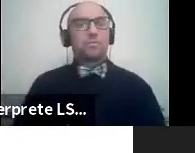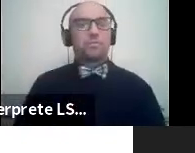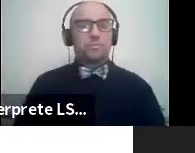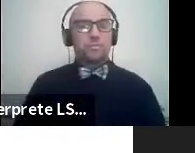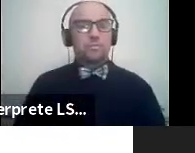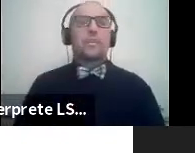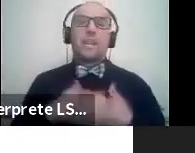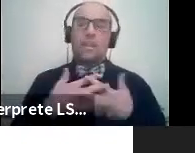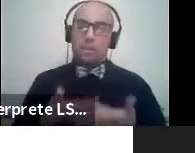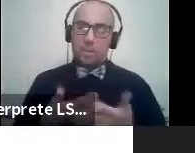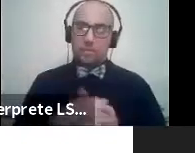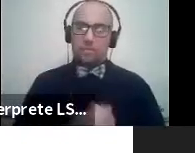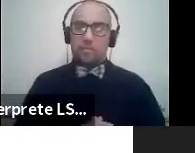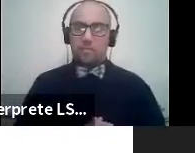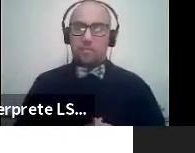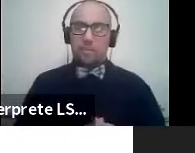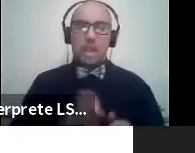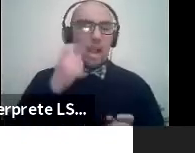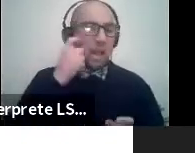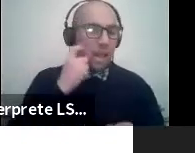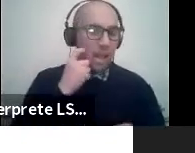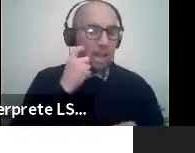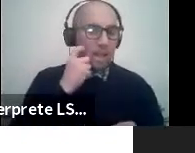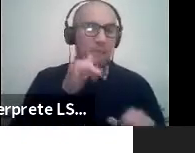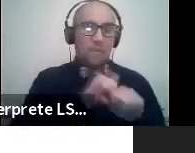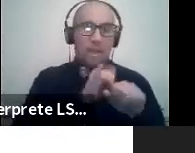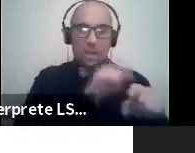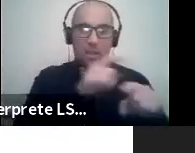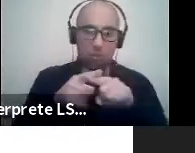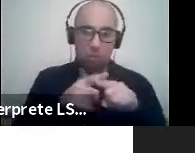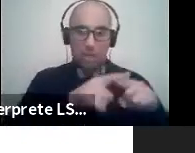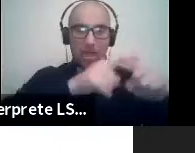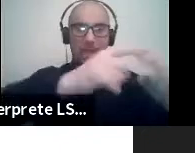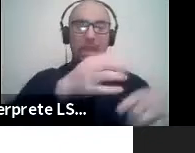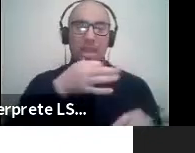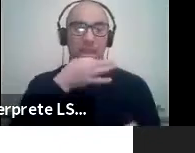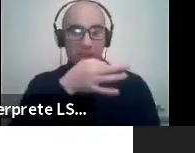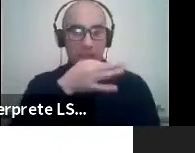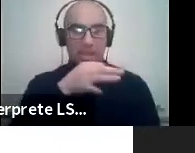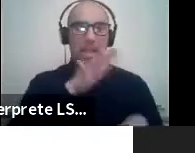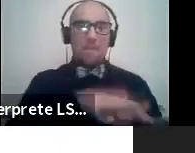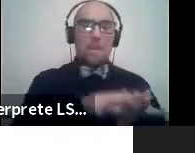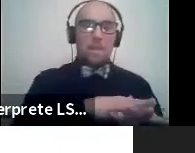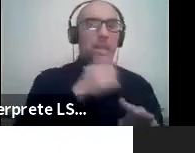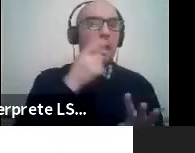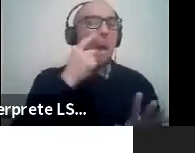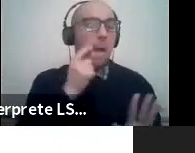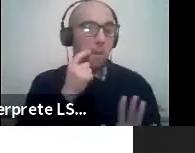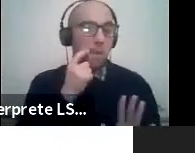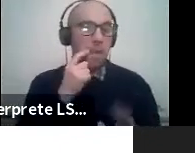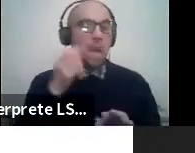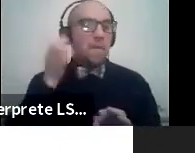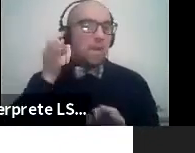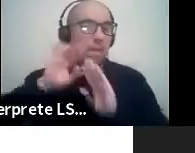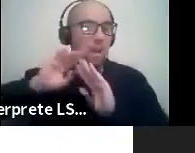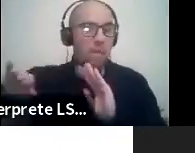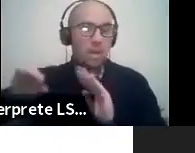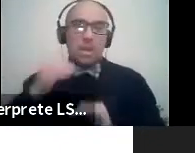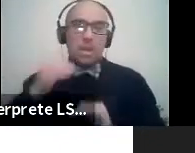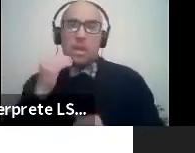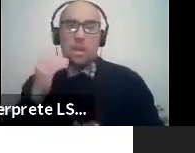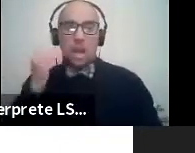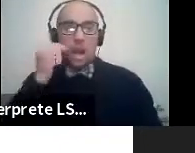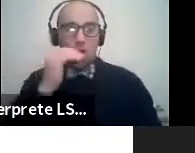Entonces están los estereotipos de género que dicen que la matemática es más masculina que femenina y que vienen para los niños desde muy